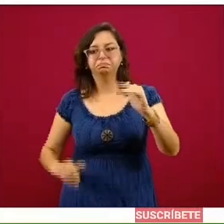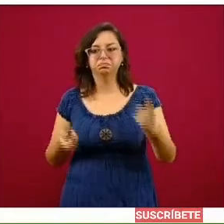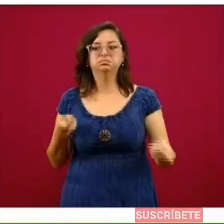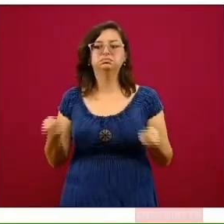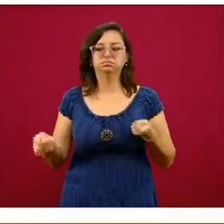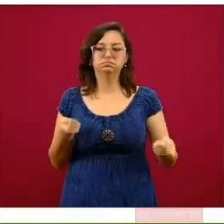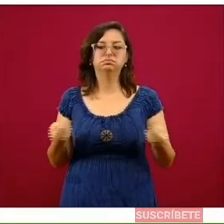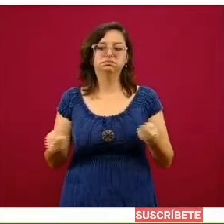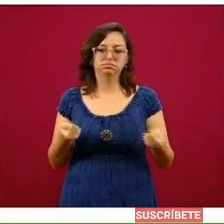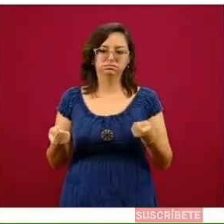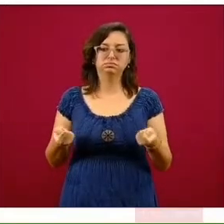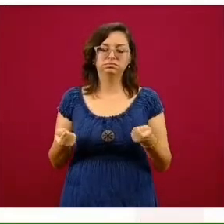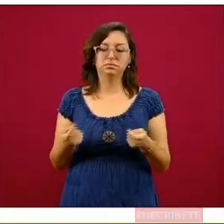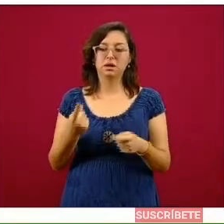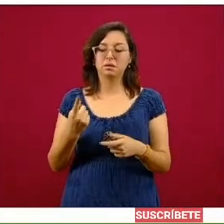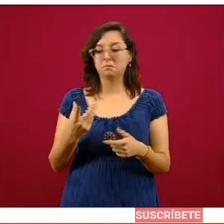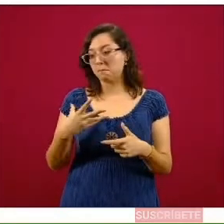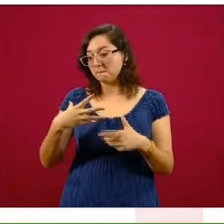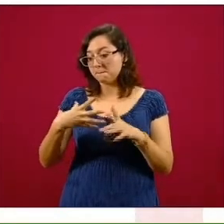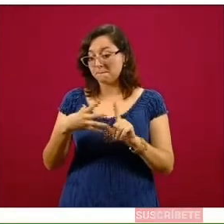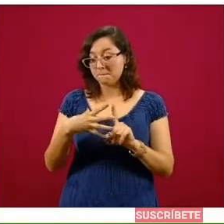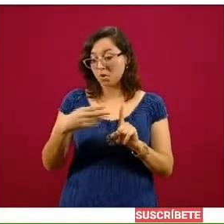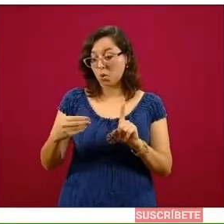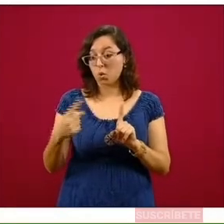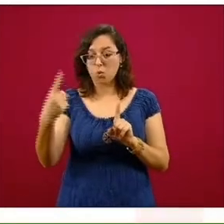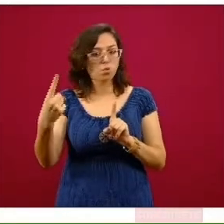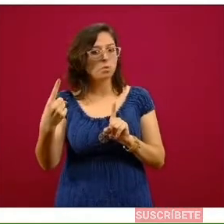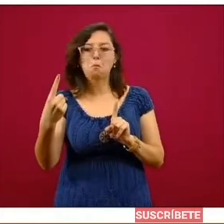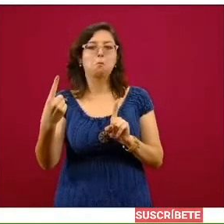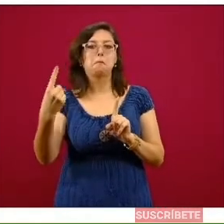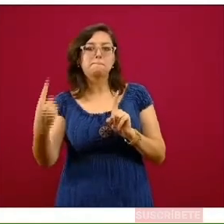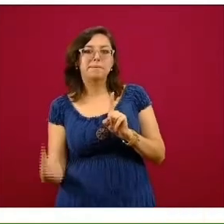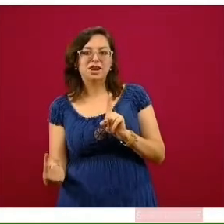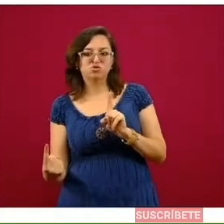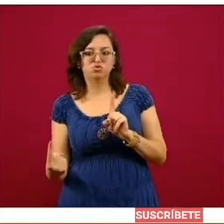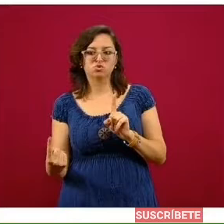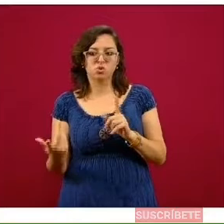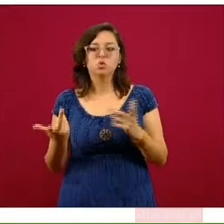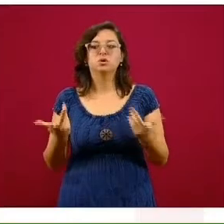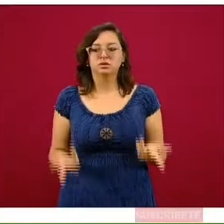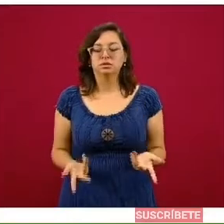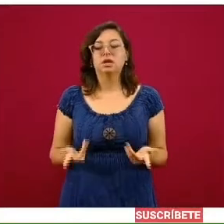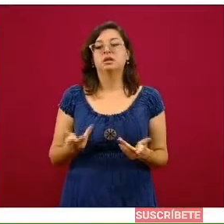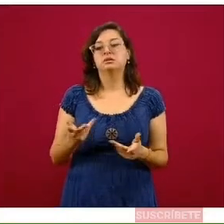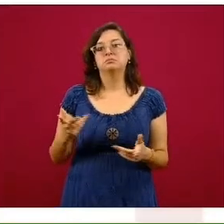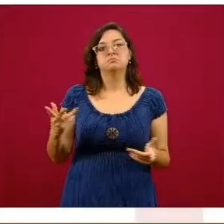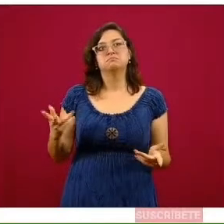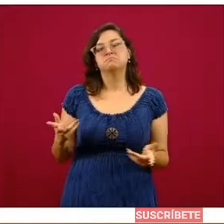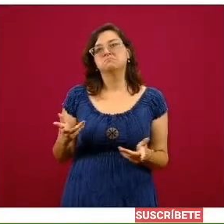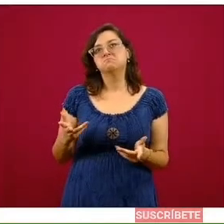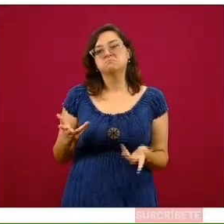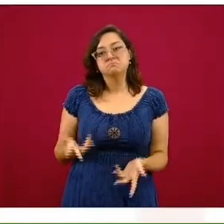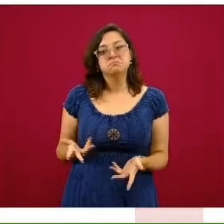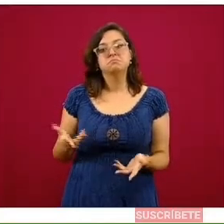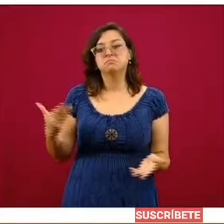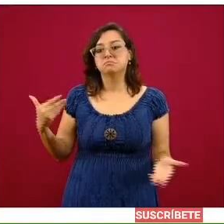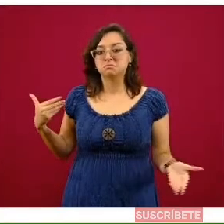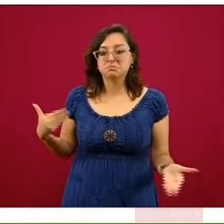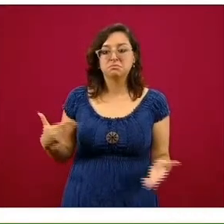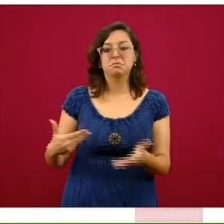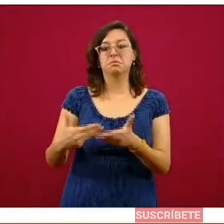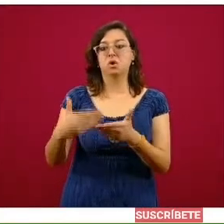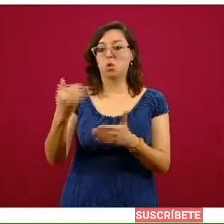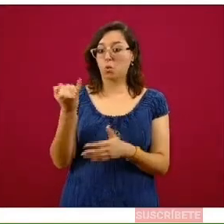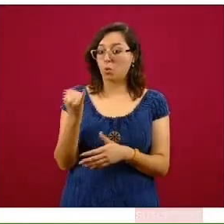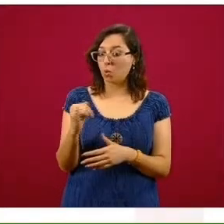poco y disminuir esta tasa, este número básico de reproducción, el cual a principios, durante todo la primera parte del